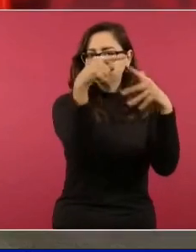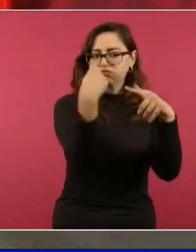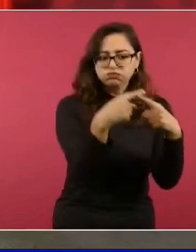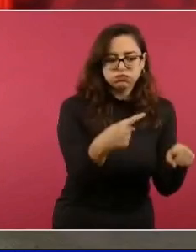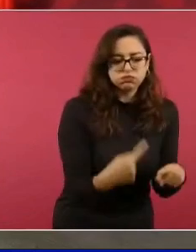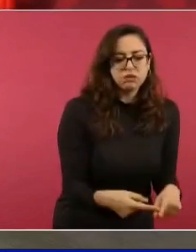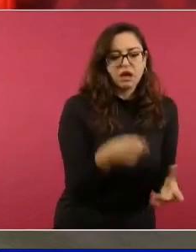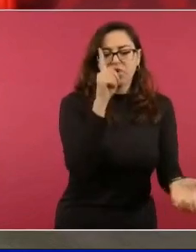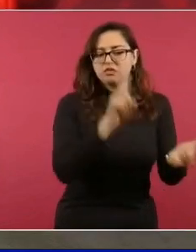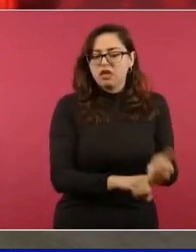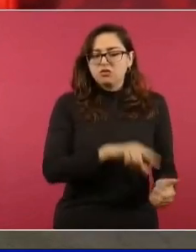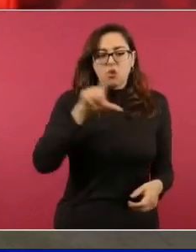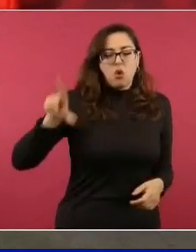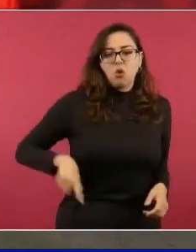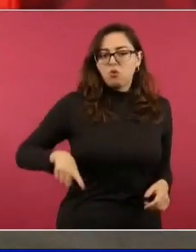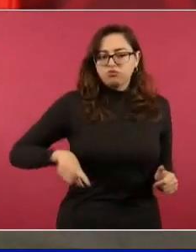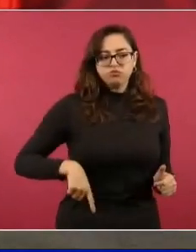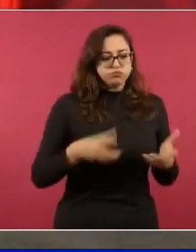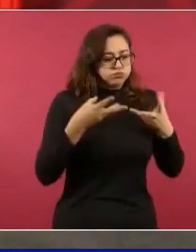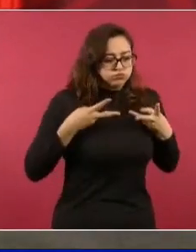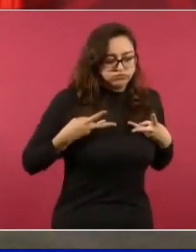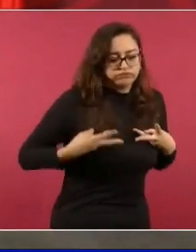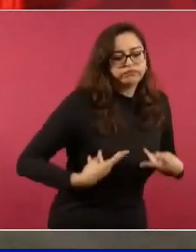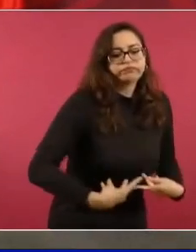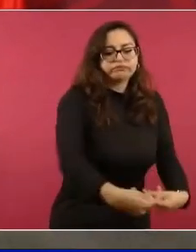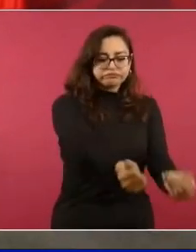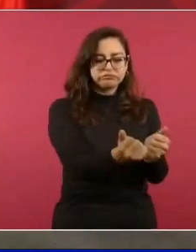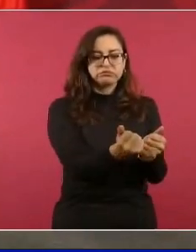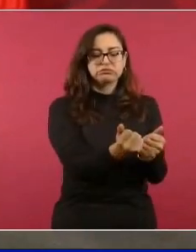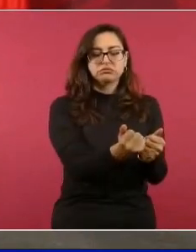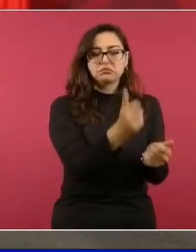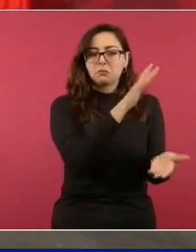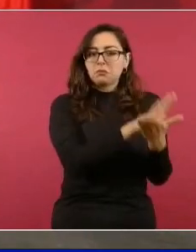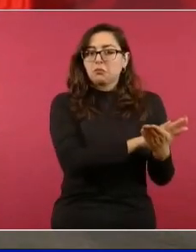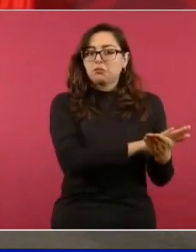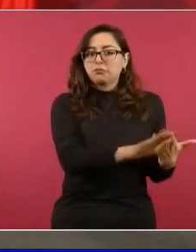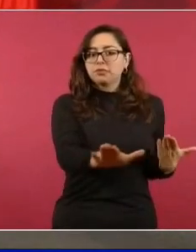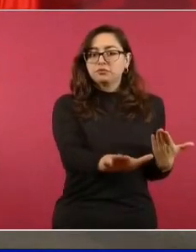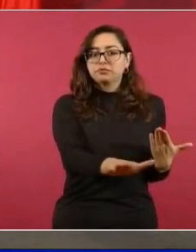y no le llegaba el presupuesto a la gente.